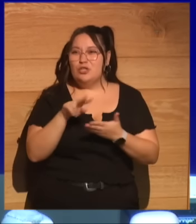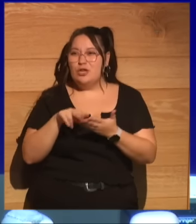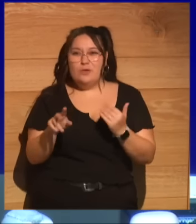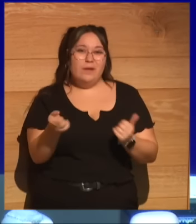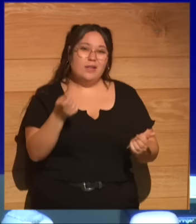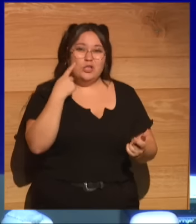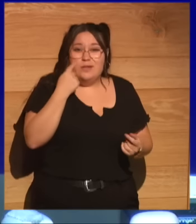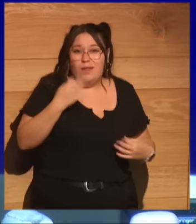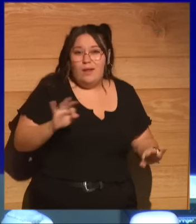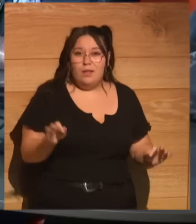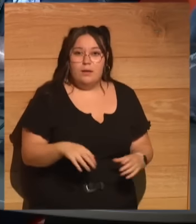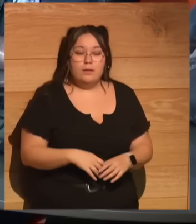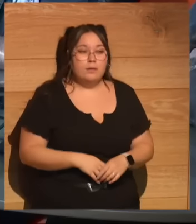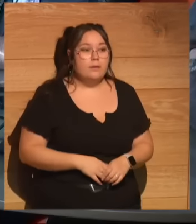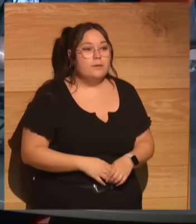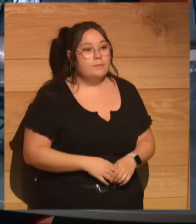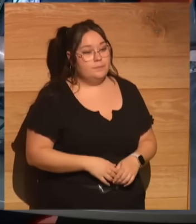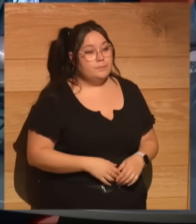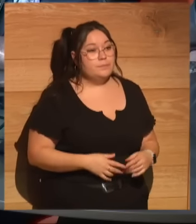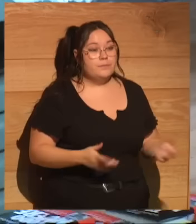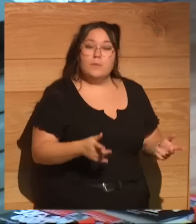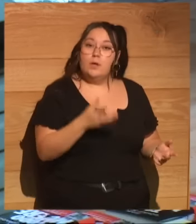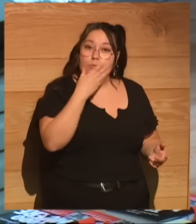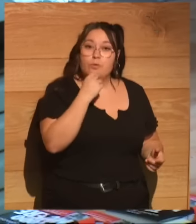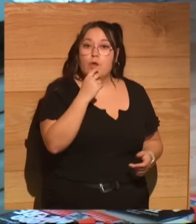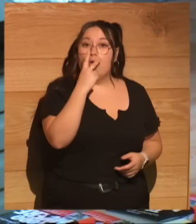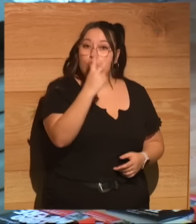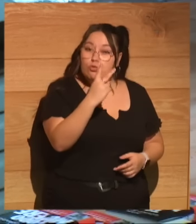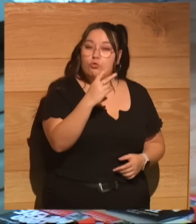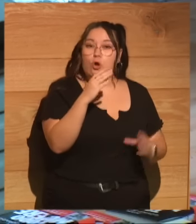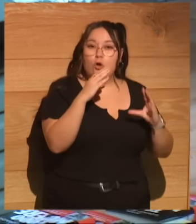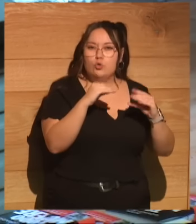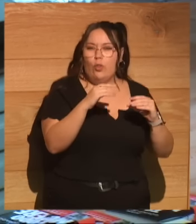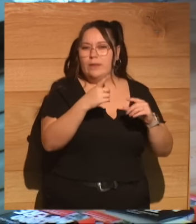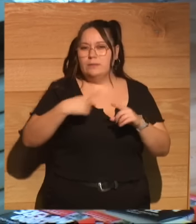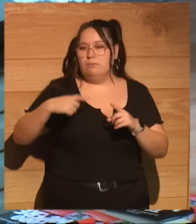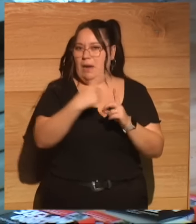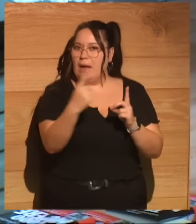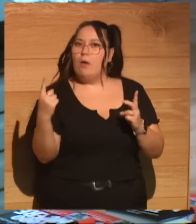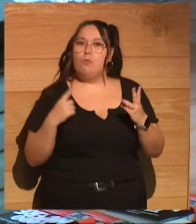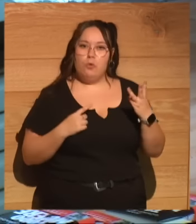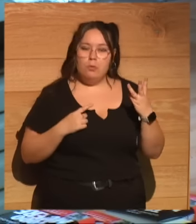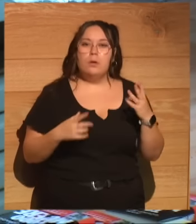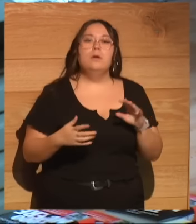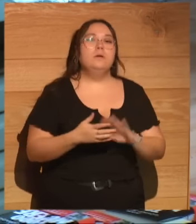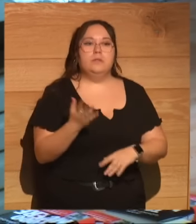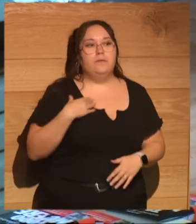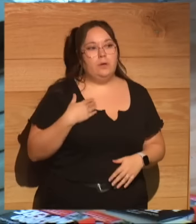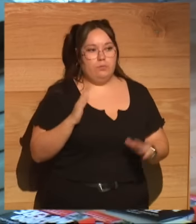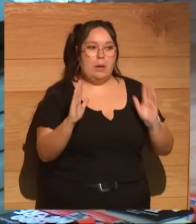real. Lo que ha ocurrido, Javi, es muy bonito, es que has traído dos polvorones para cada uno en una época que sabemos que estás